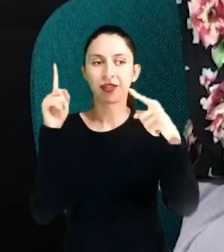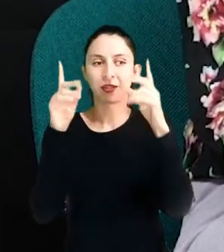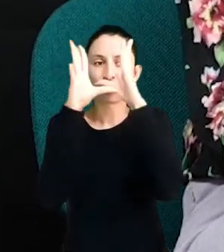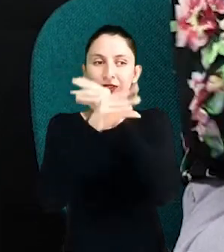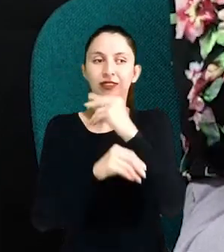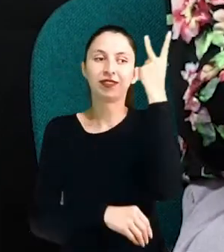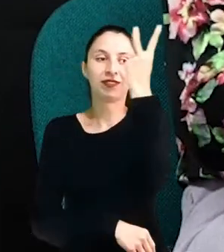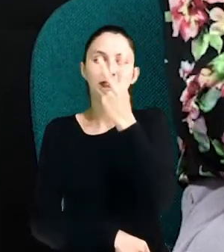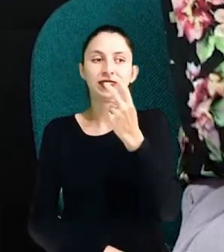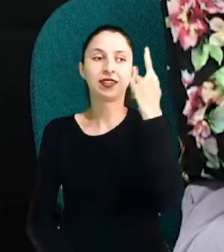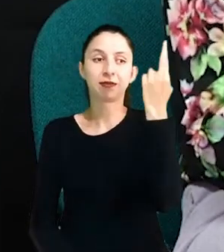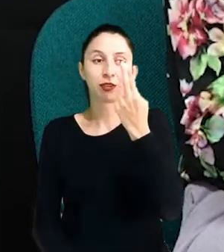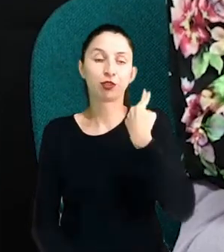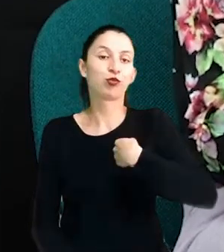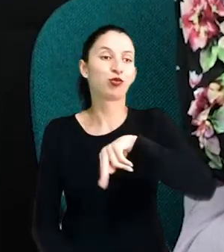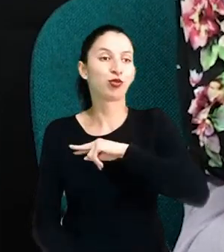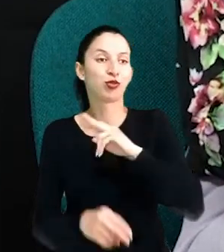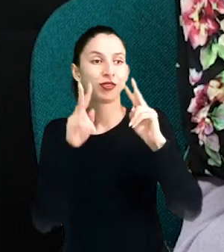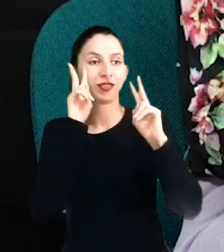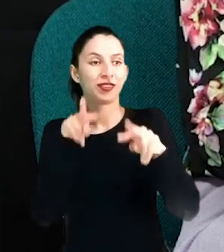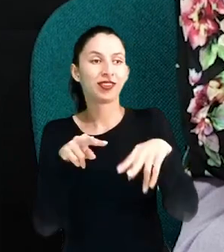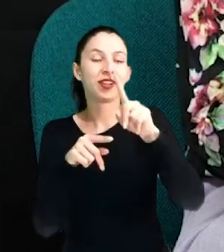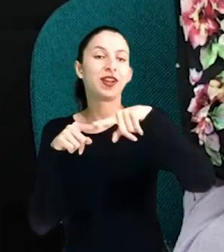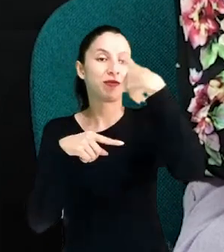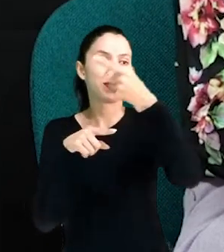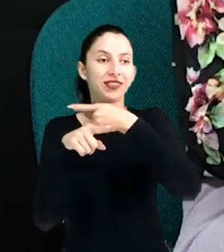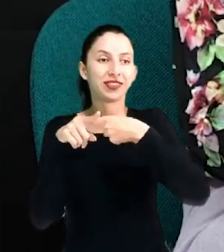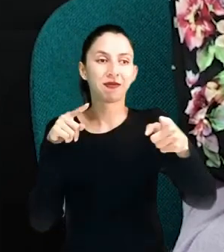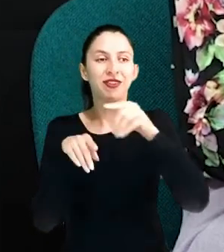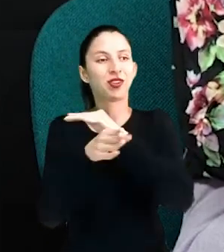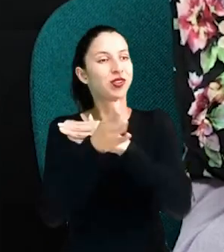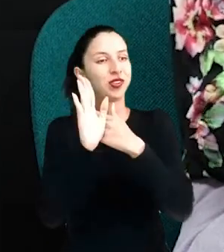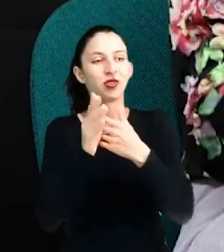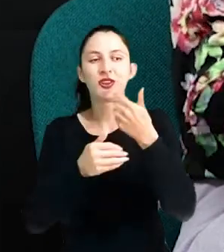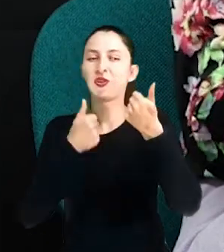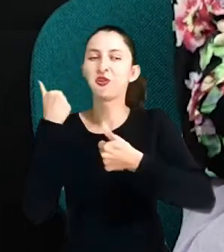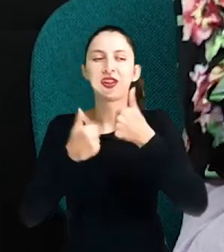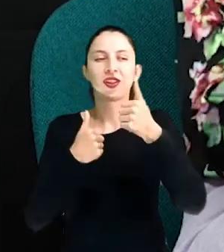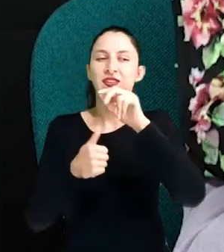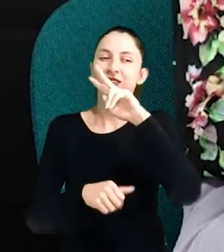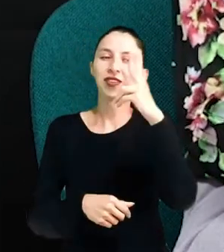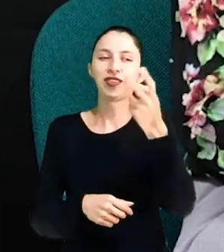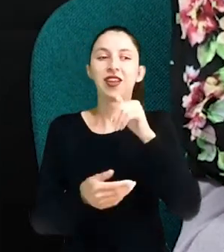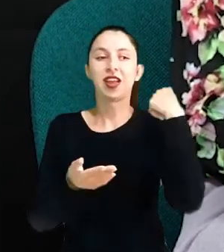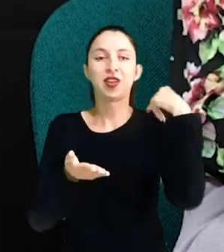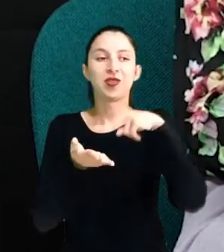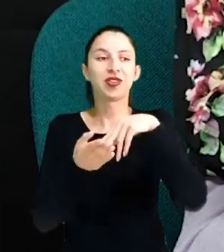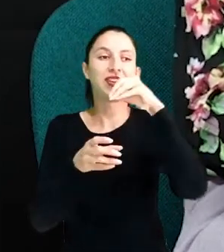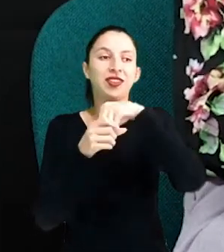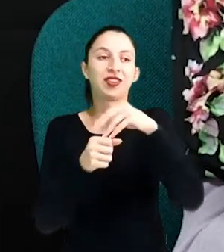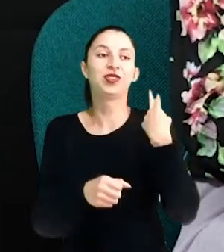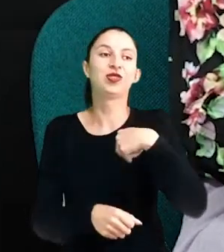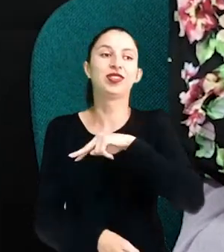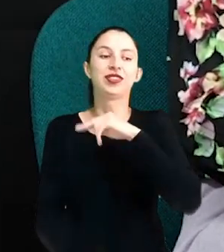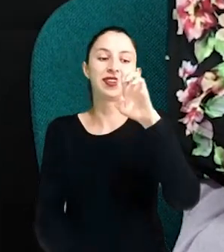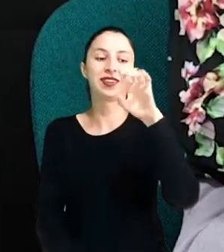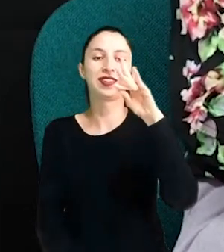1:30 de la tarde. Nosotros nos encontraremos la siguiente semana para seguir descubriendo qué otros autores hacen